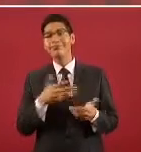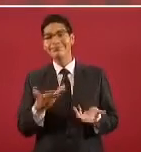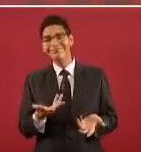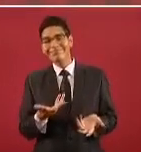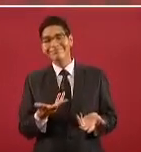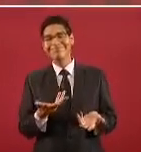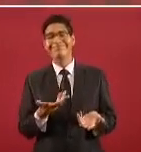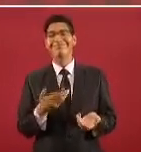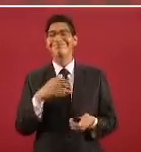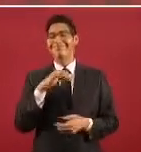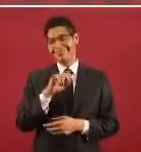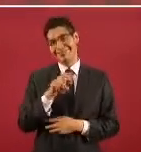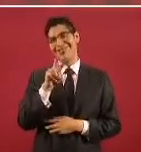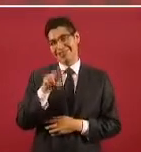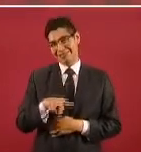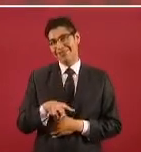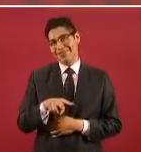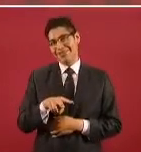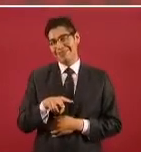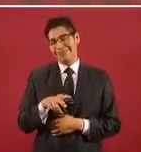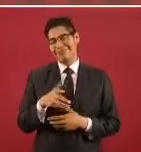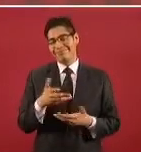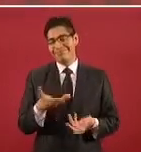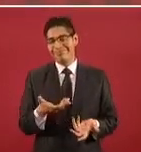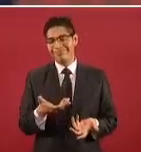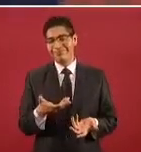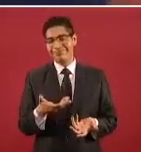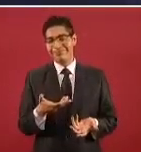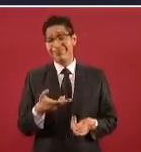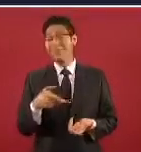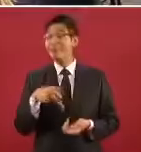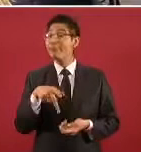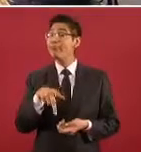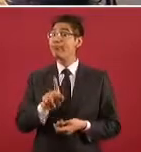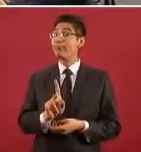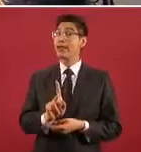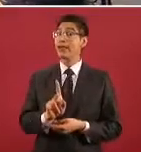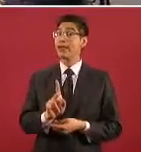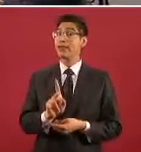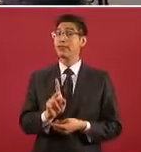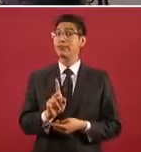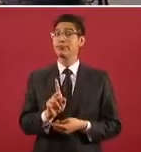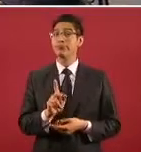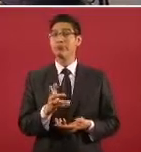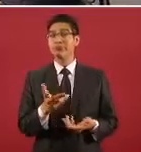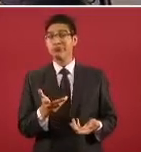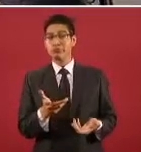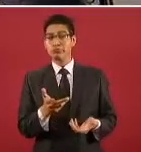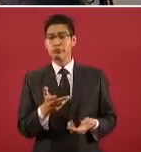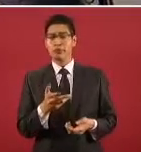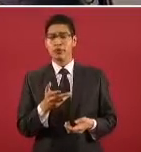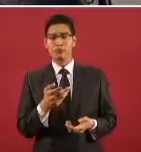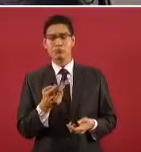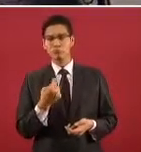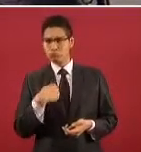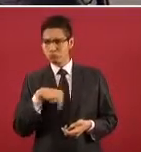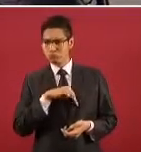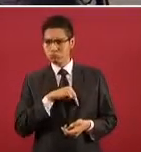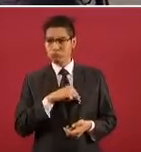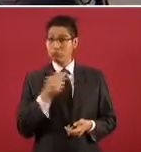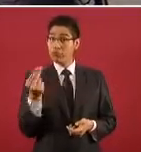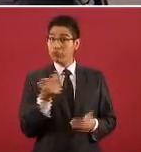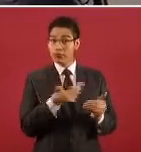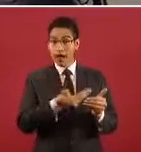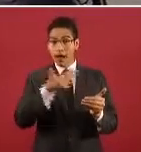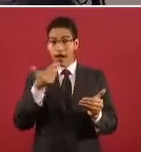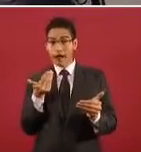comento, sí, si realmente es muy indispensable, porque la